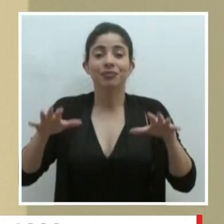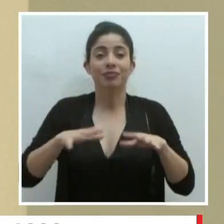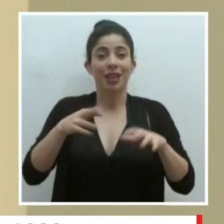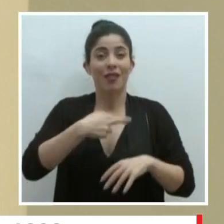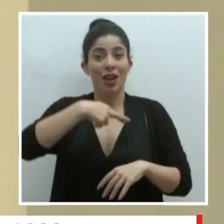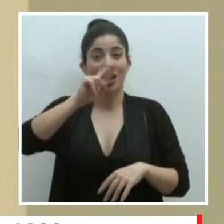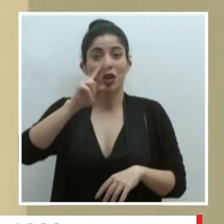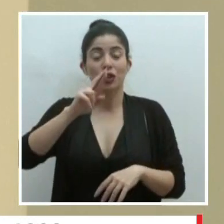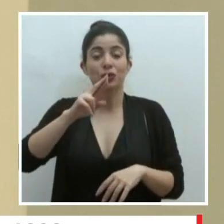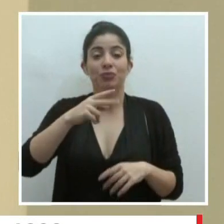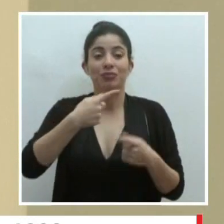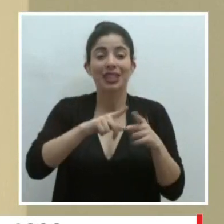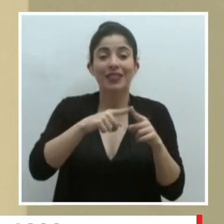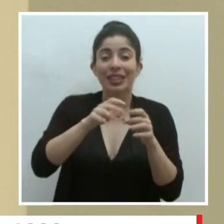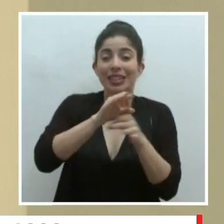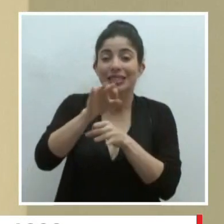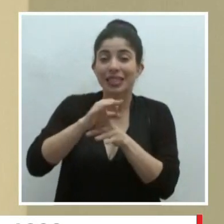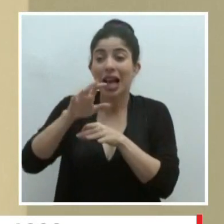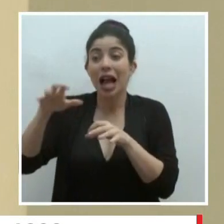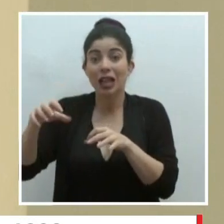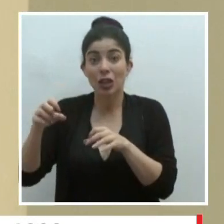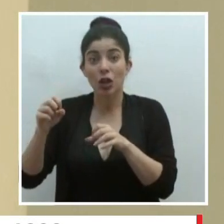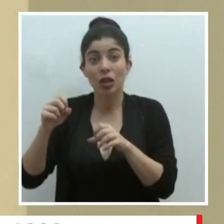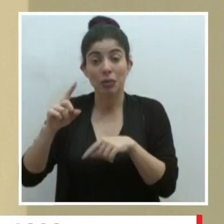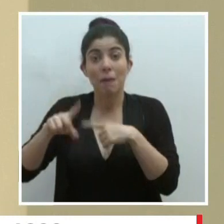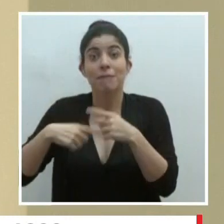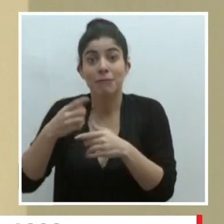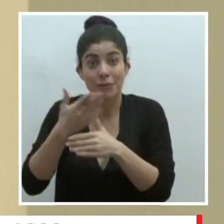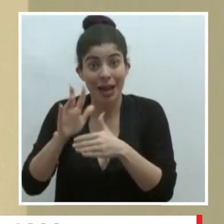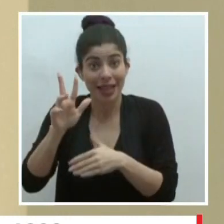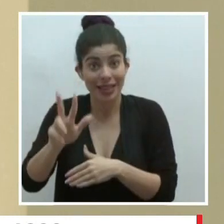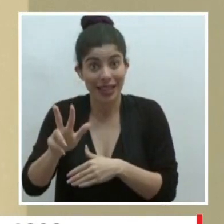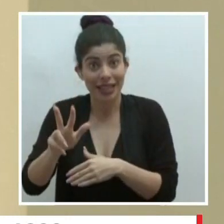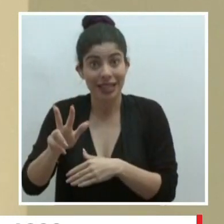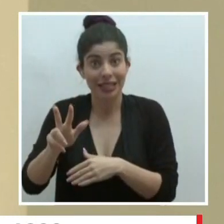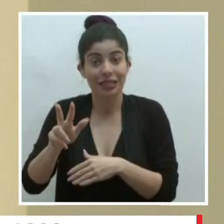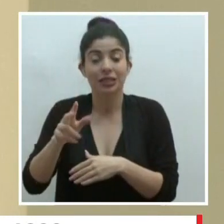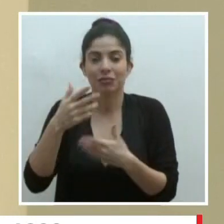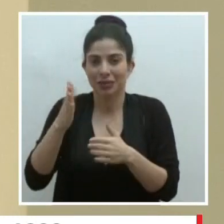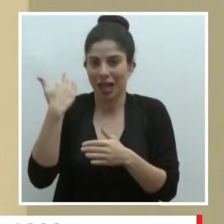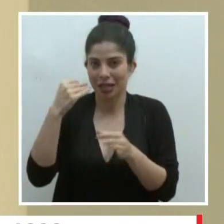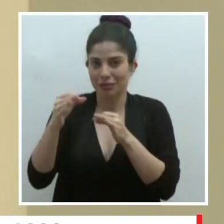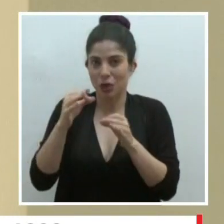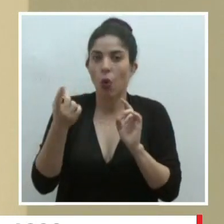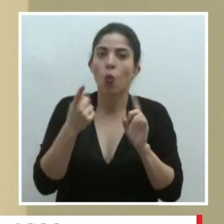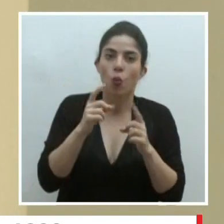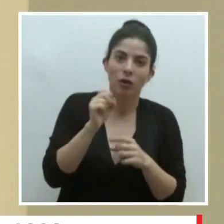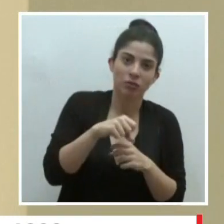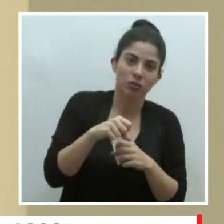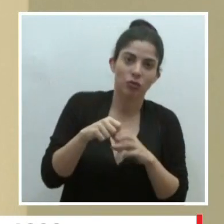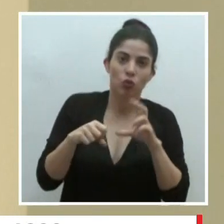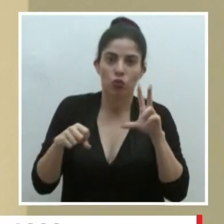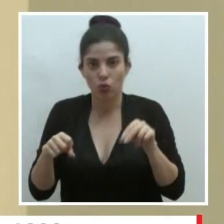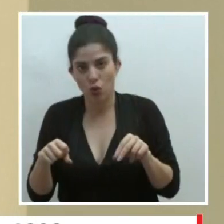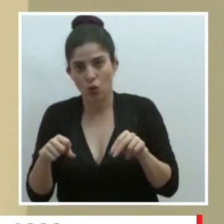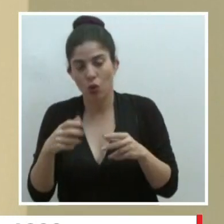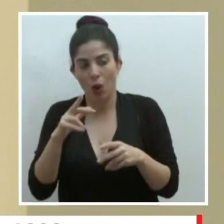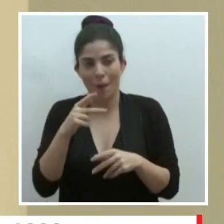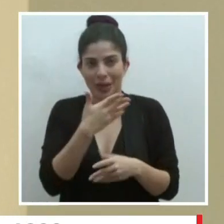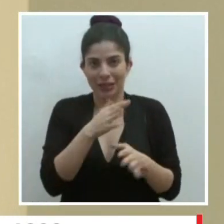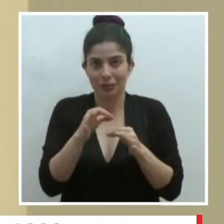religiosos en los distritos y cantones en donde se permite avanzar a fase 3, como ya lo han explicado los compañeros y la